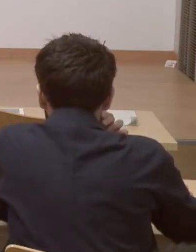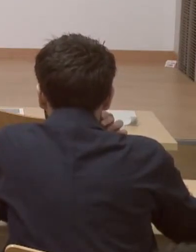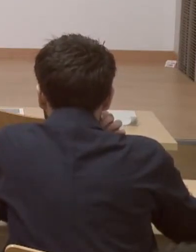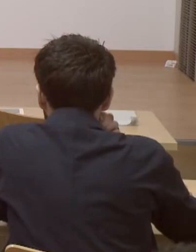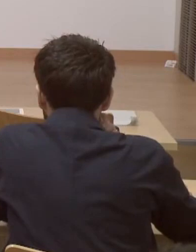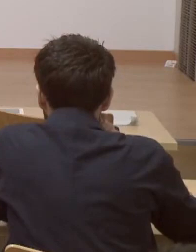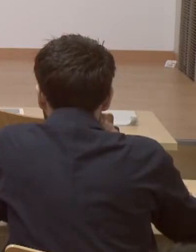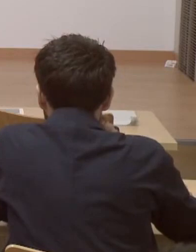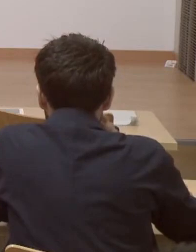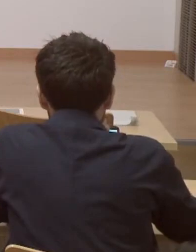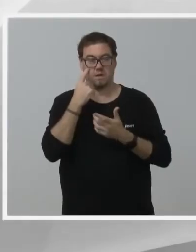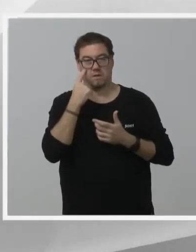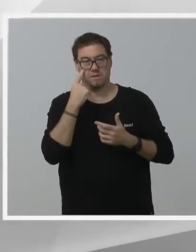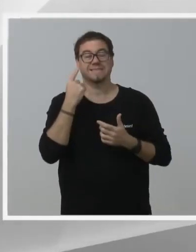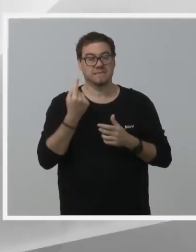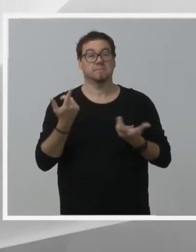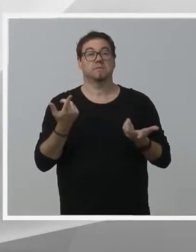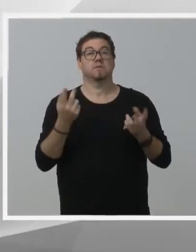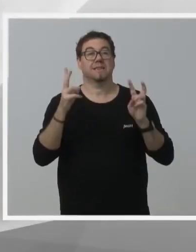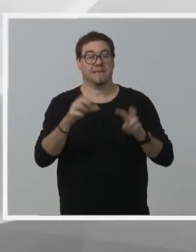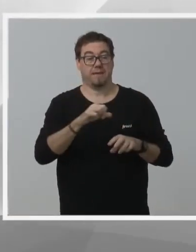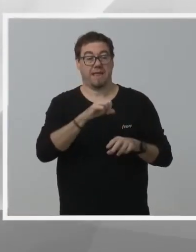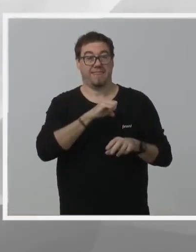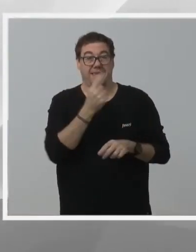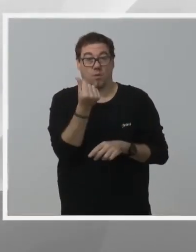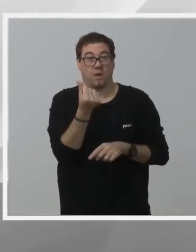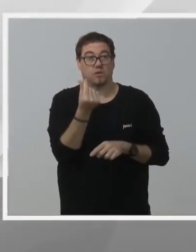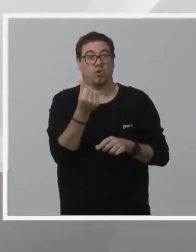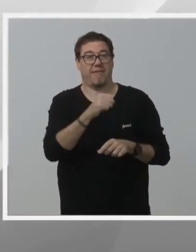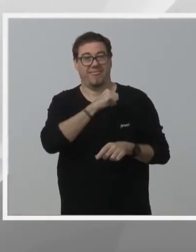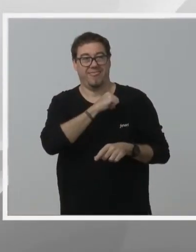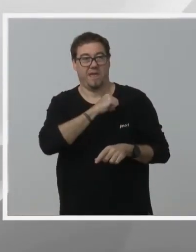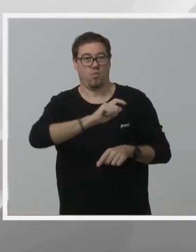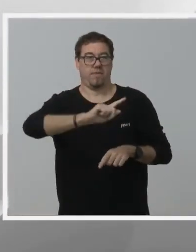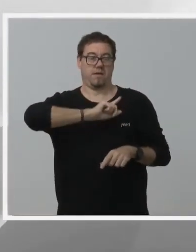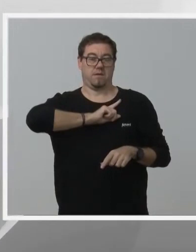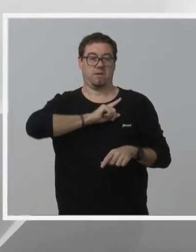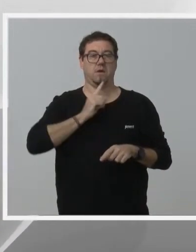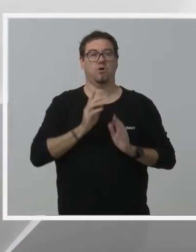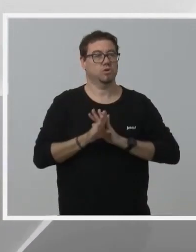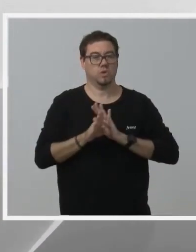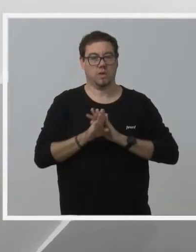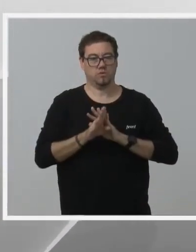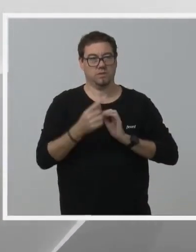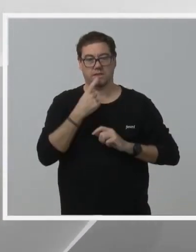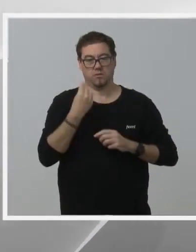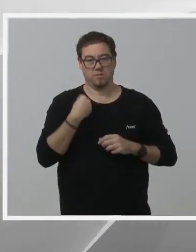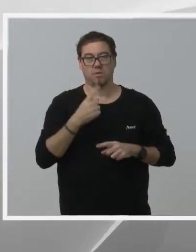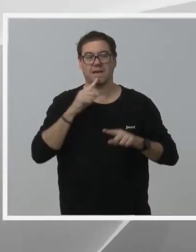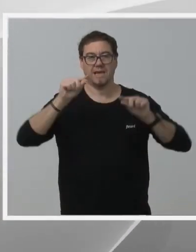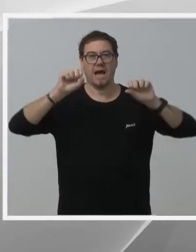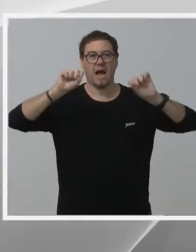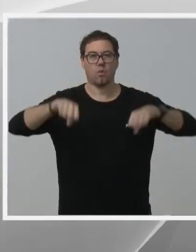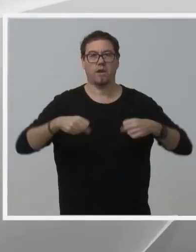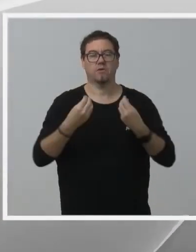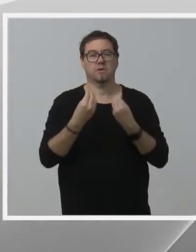de la deuda de Cataluña. Pero respecto al tema del importe de la quita de la deuda, continuamos diciendo, como el primer día, que aquí lo que hay es un acuerdo